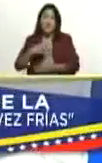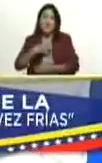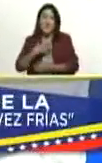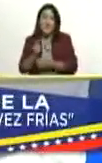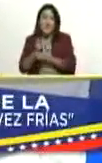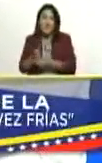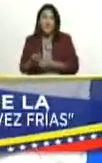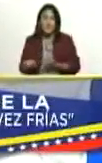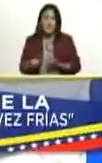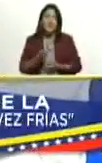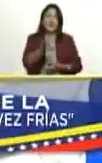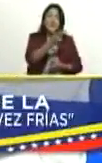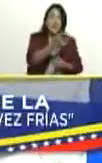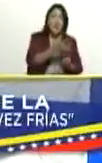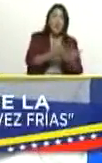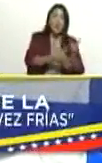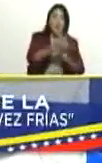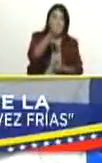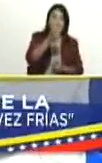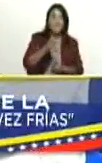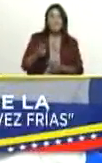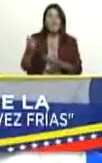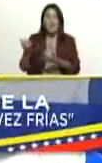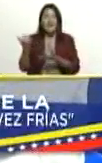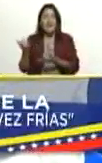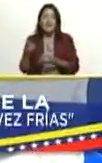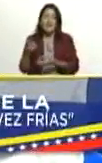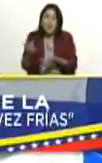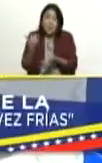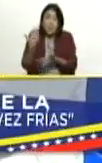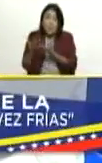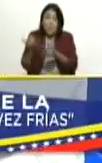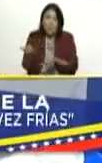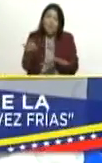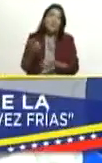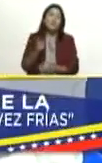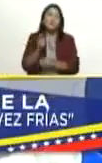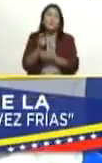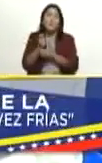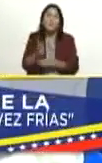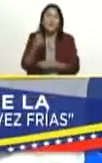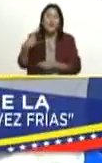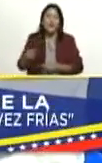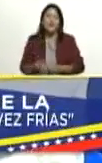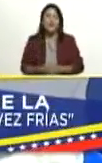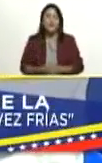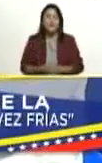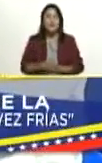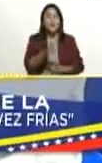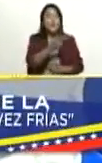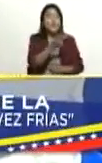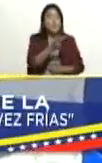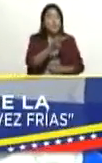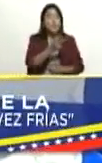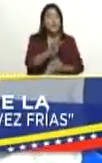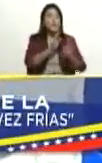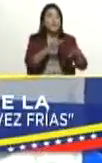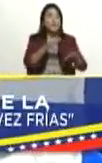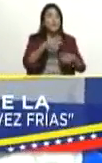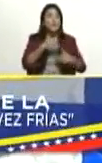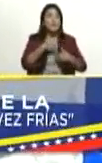no hubiese sido posible. Recordaba también que los comandantes Chávez y Fidel apuntaron a la salud